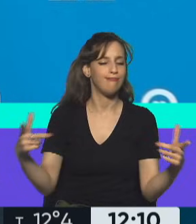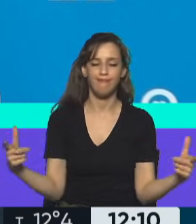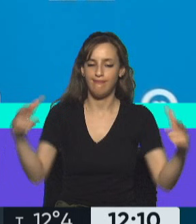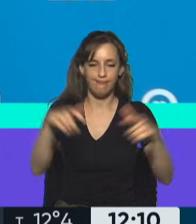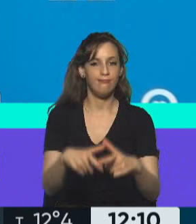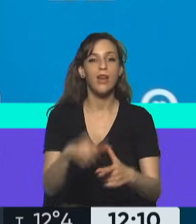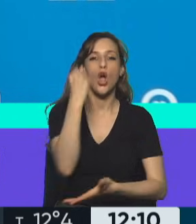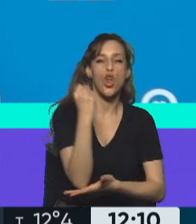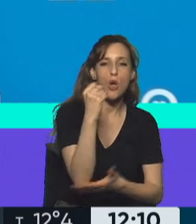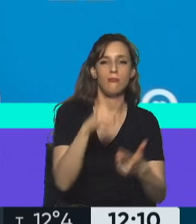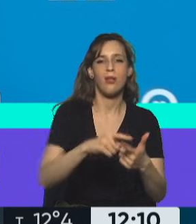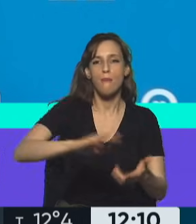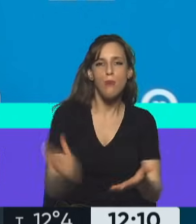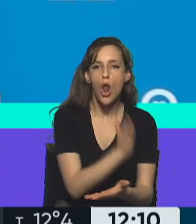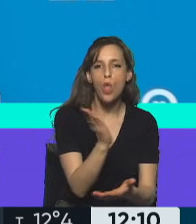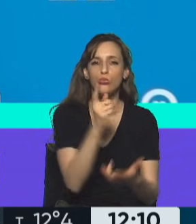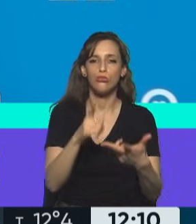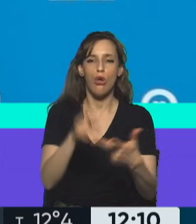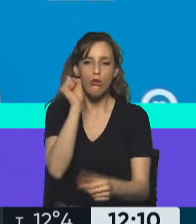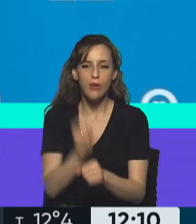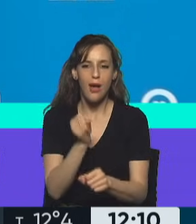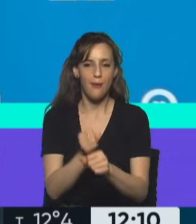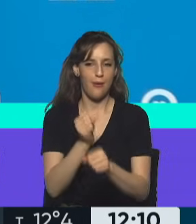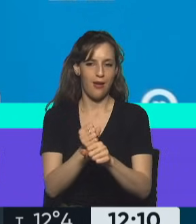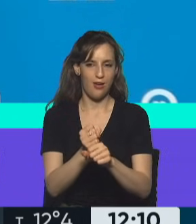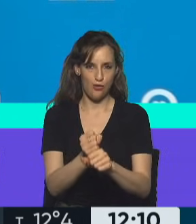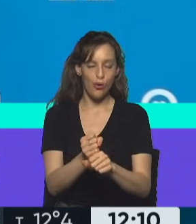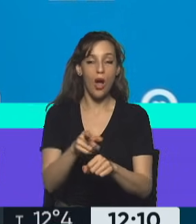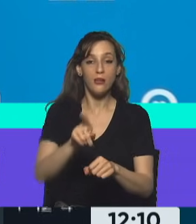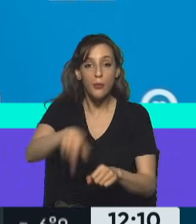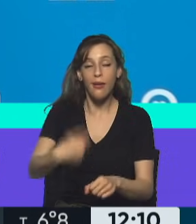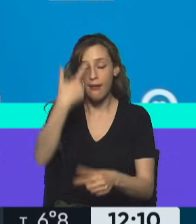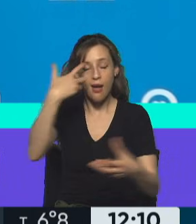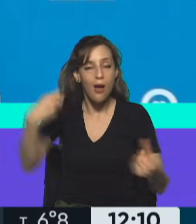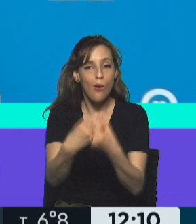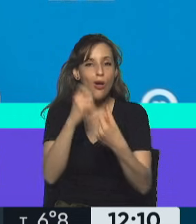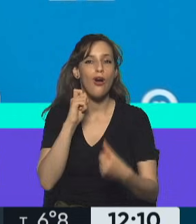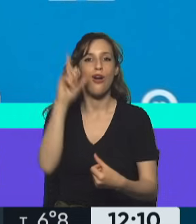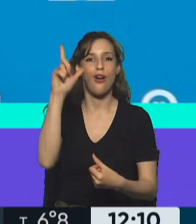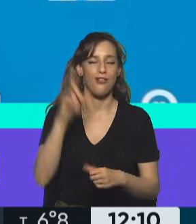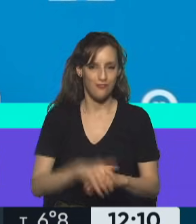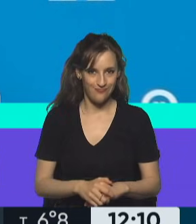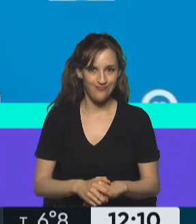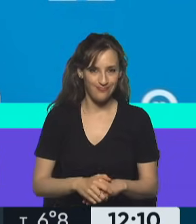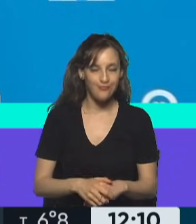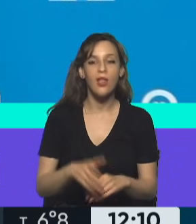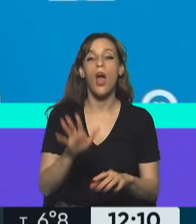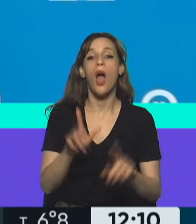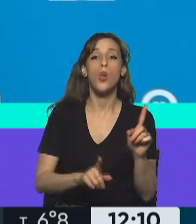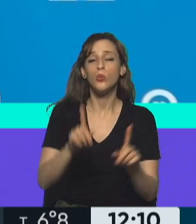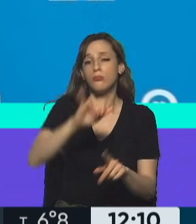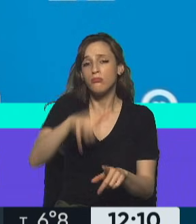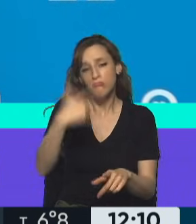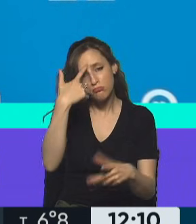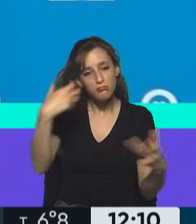a la producción, al trabajo, y así se llevan adelante una cantidad de acuerdos en el marco del Consejo Económico Social, que en algunos casos se transforman en acuerdos, en